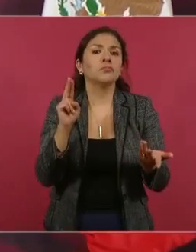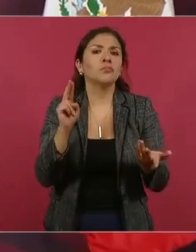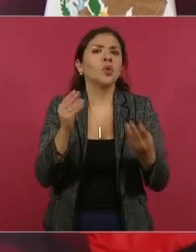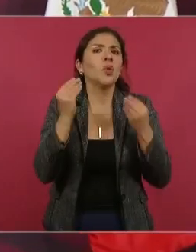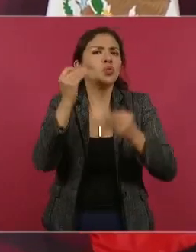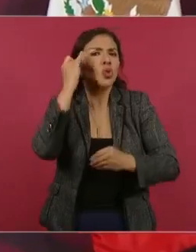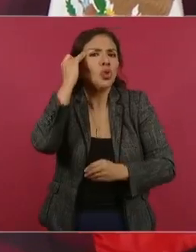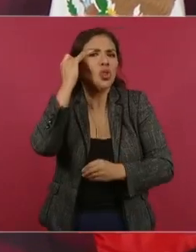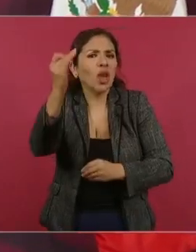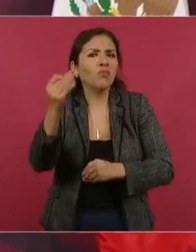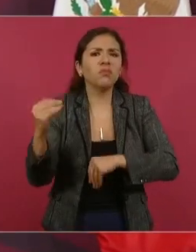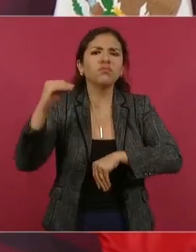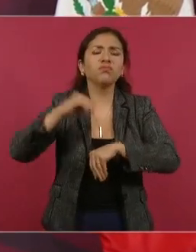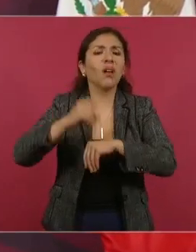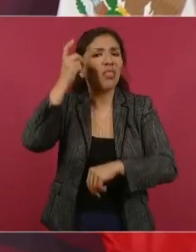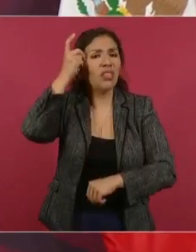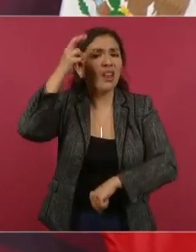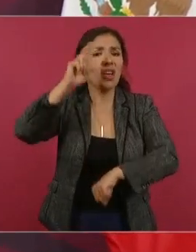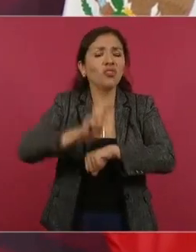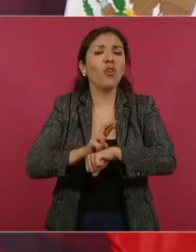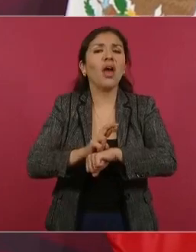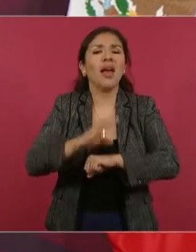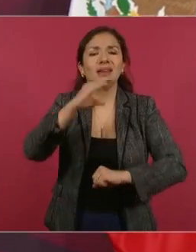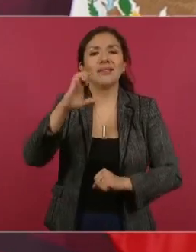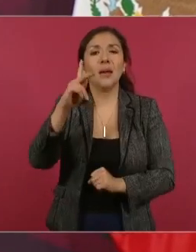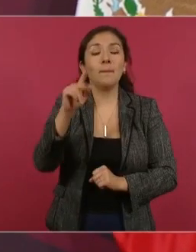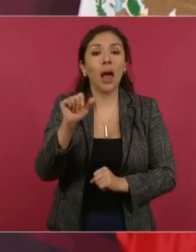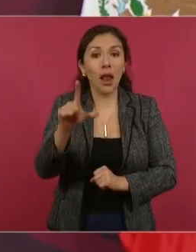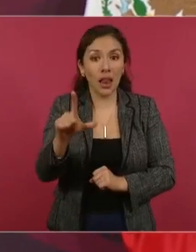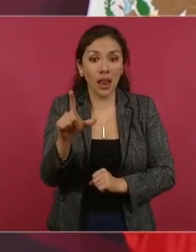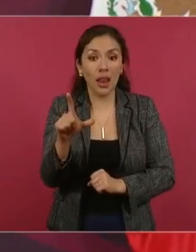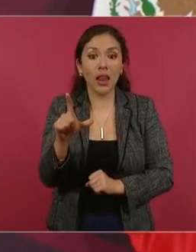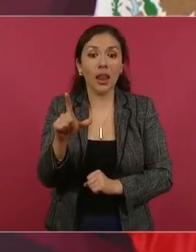años la directora de CEPAL,